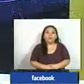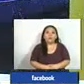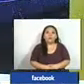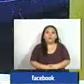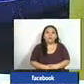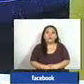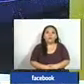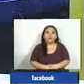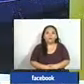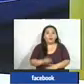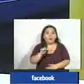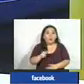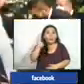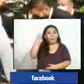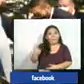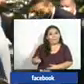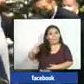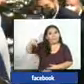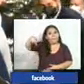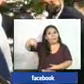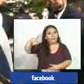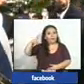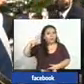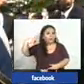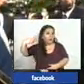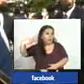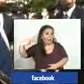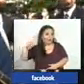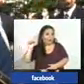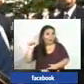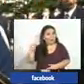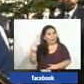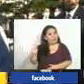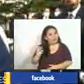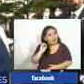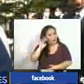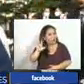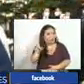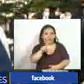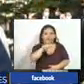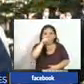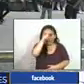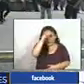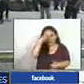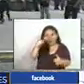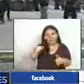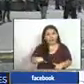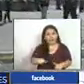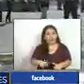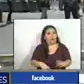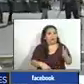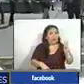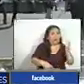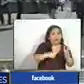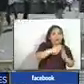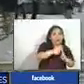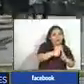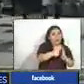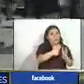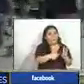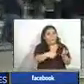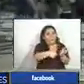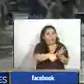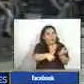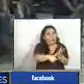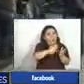Y el Procurador de Derechos Humanos, José Apolonio Tobar, condenó que tres sindicalistas de la comuna de Soyapango